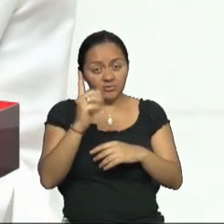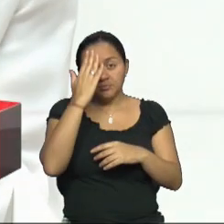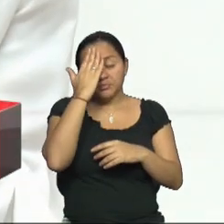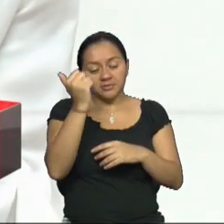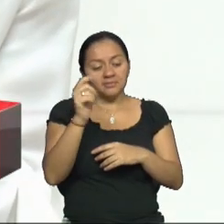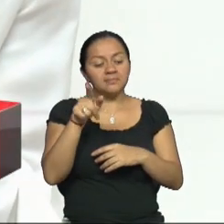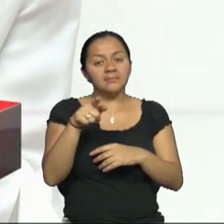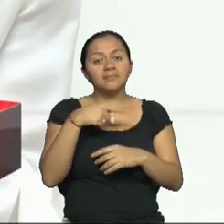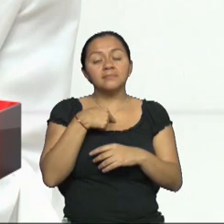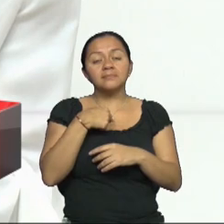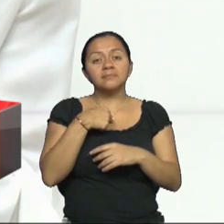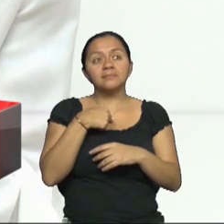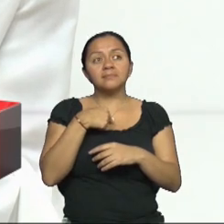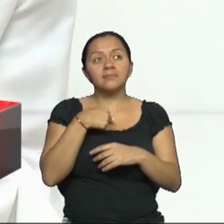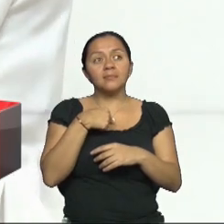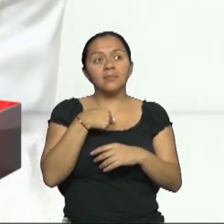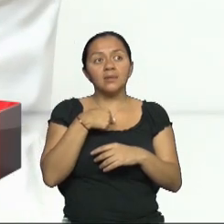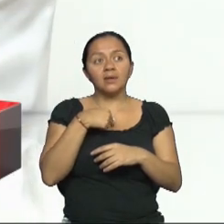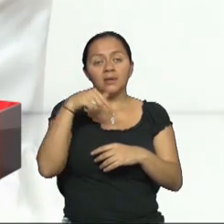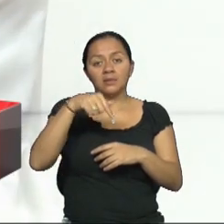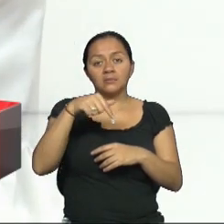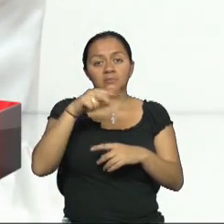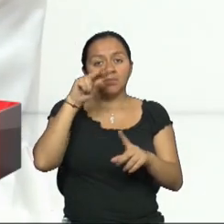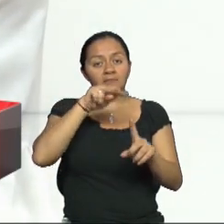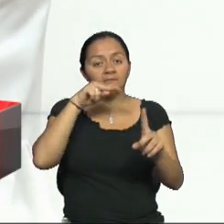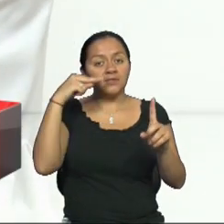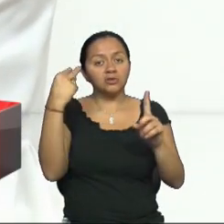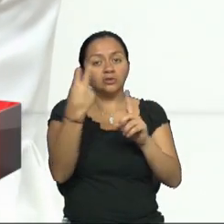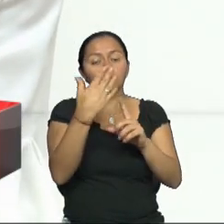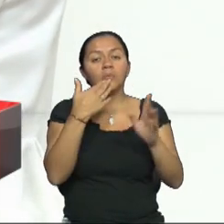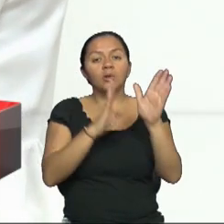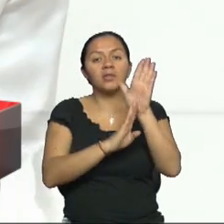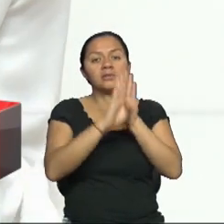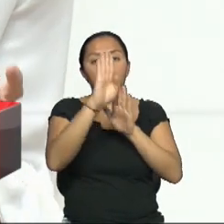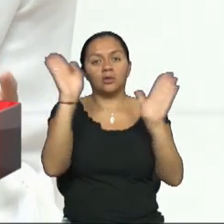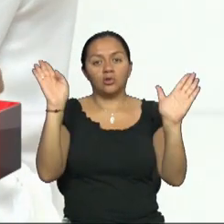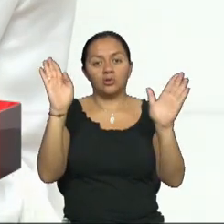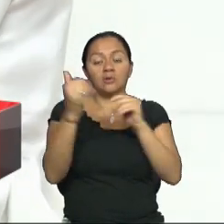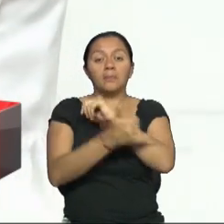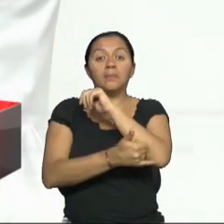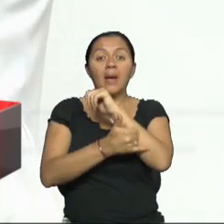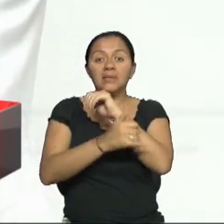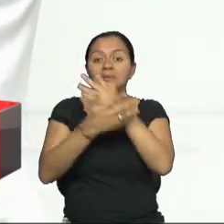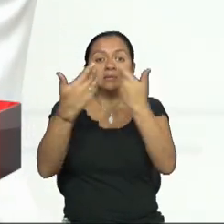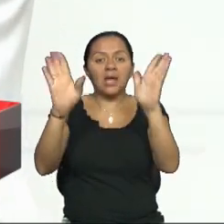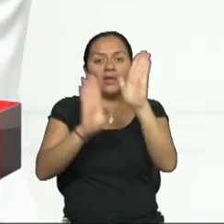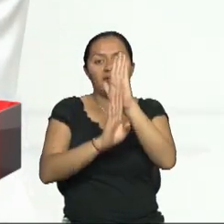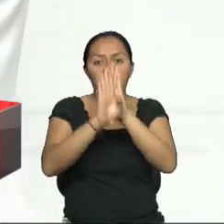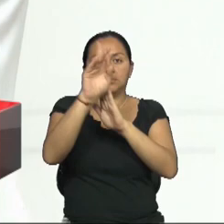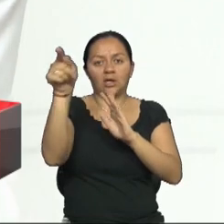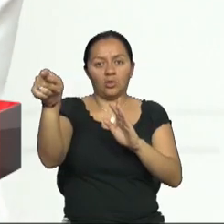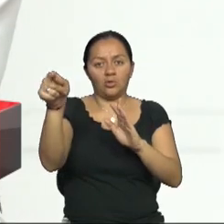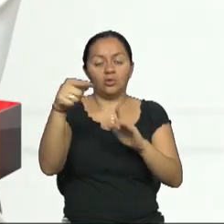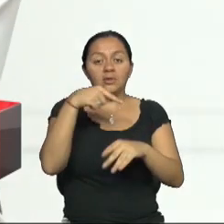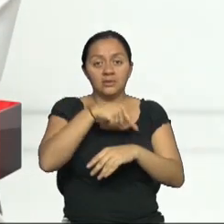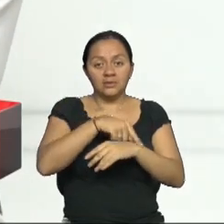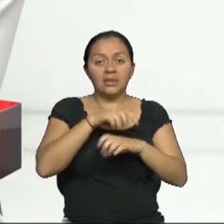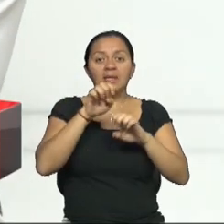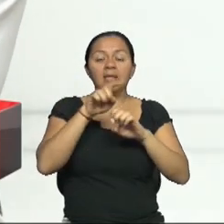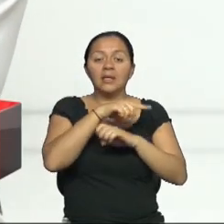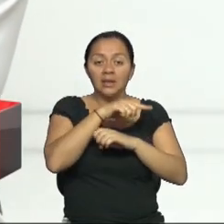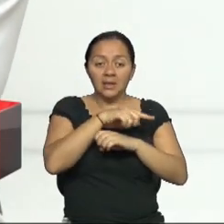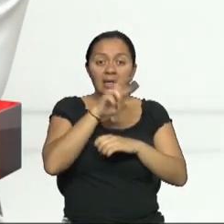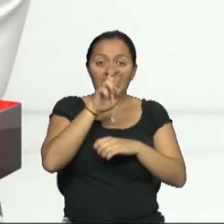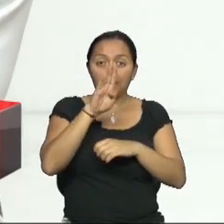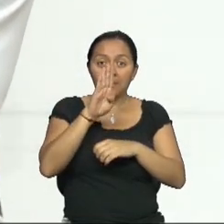vista de una perspectiva del desarrollo. Por eso se dice que es una estrategia de desarrollo